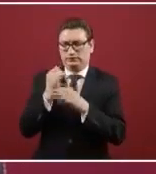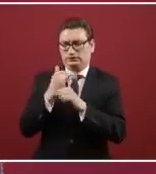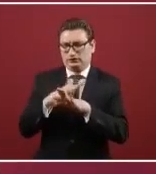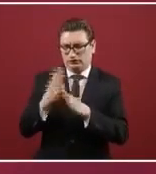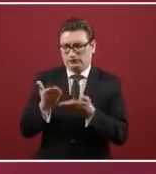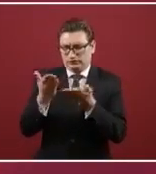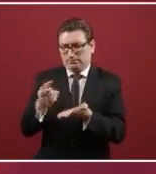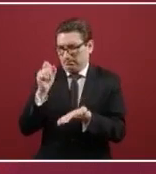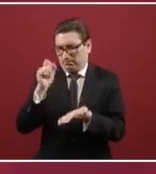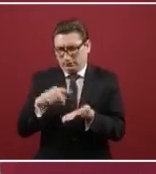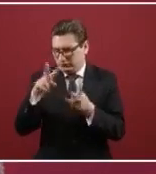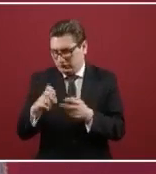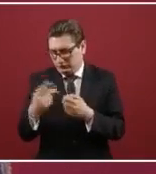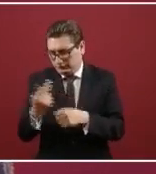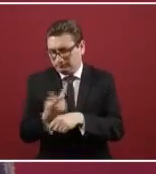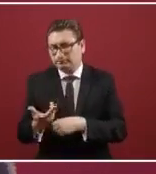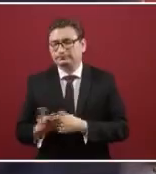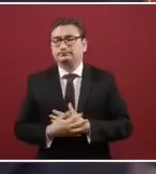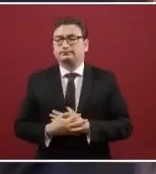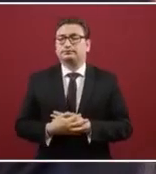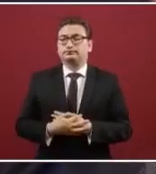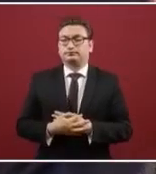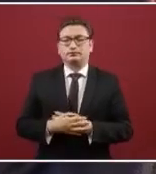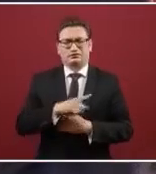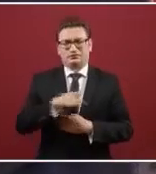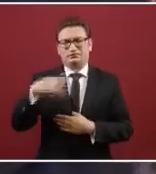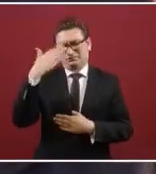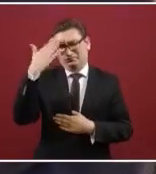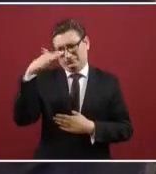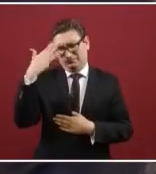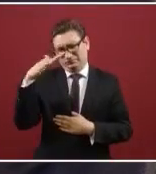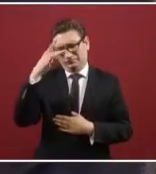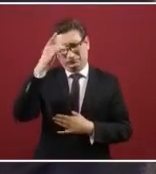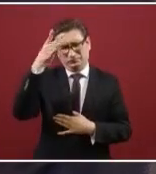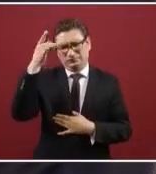este incidente. Ya